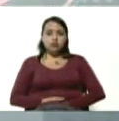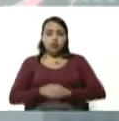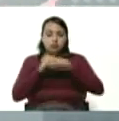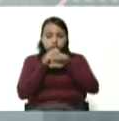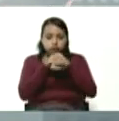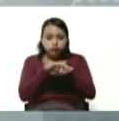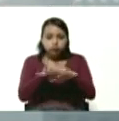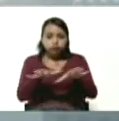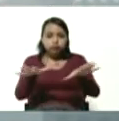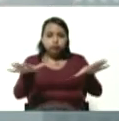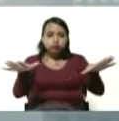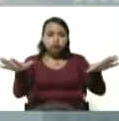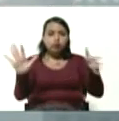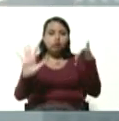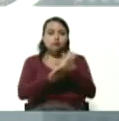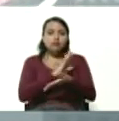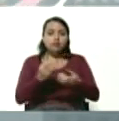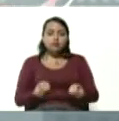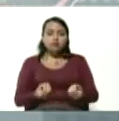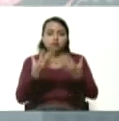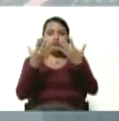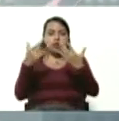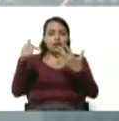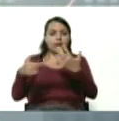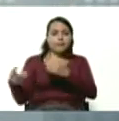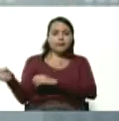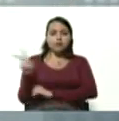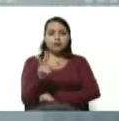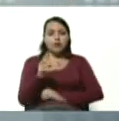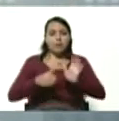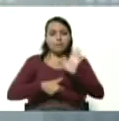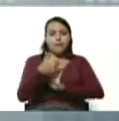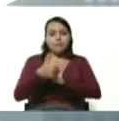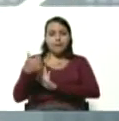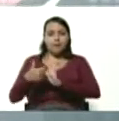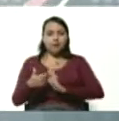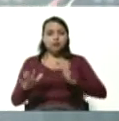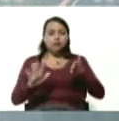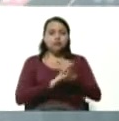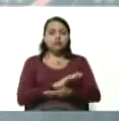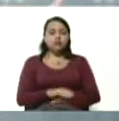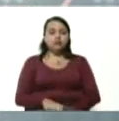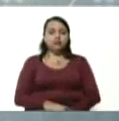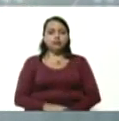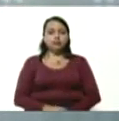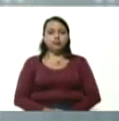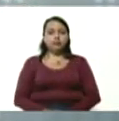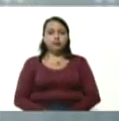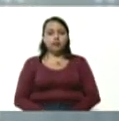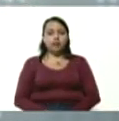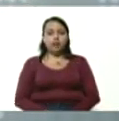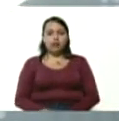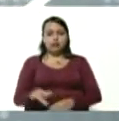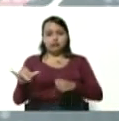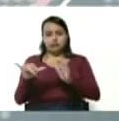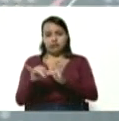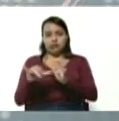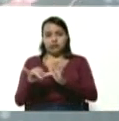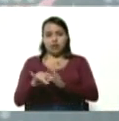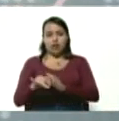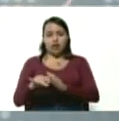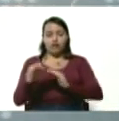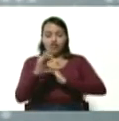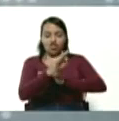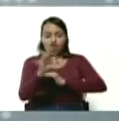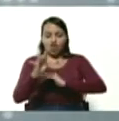pandemia, sobre el rebrote de esta pandemia en Venezuela, producto de la cercanía, de la frontera